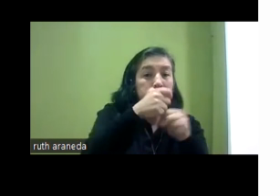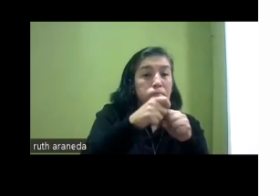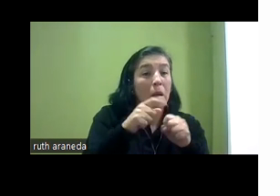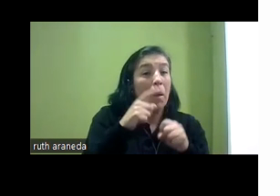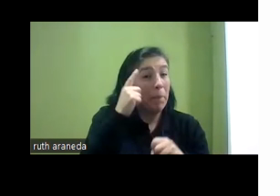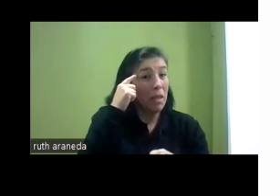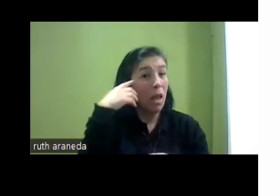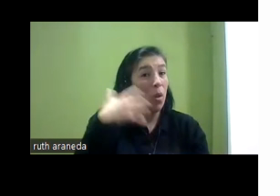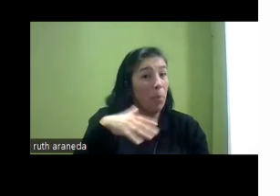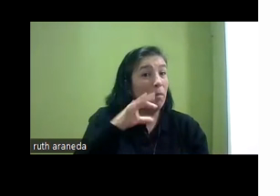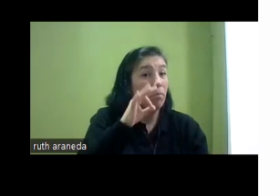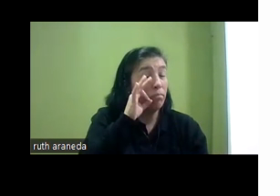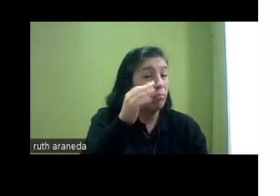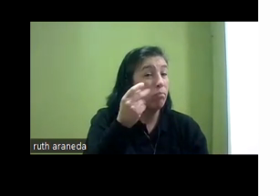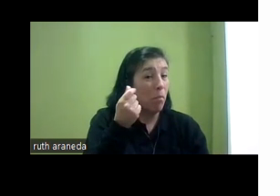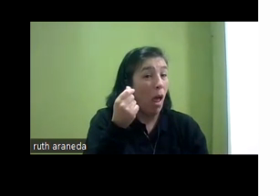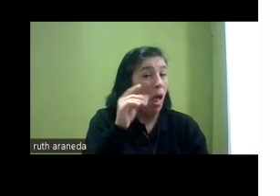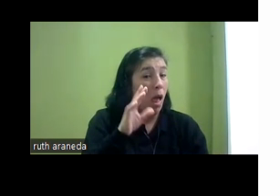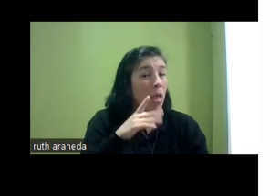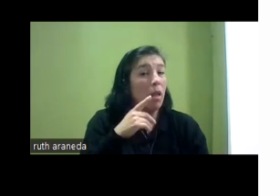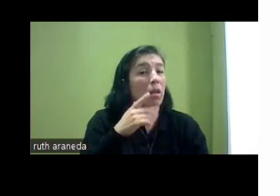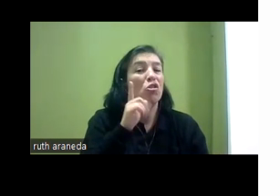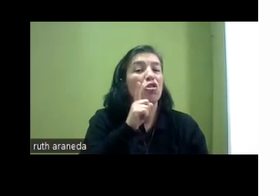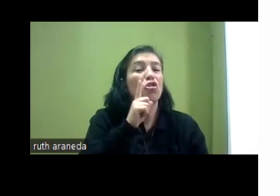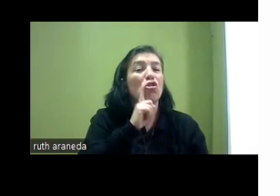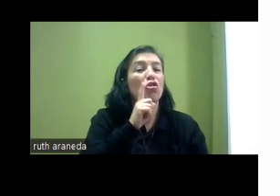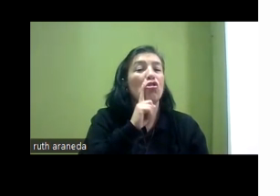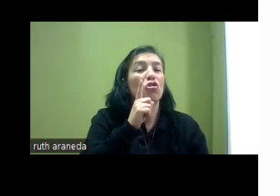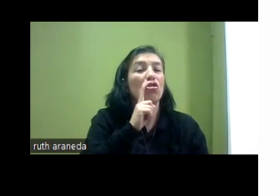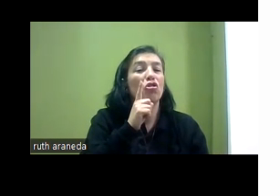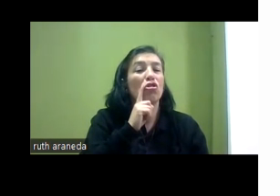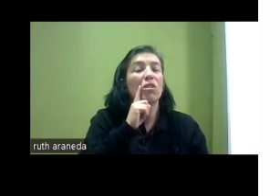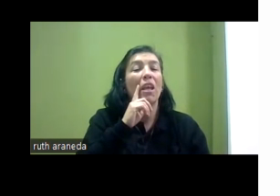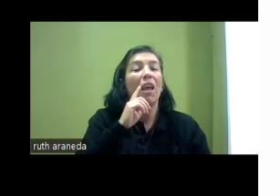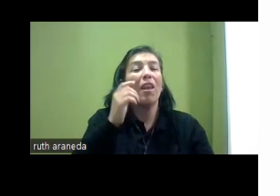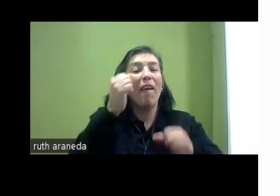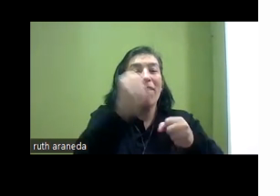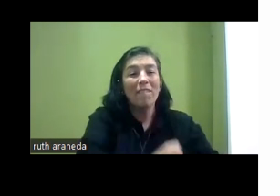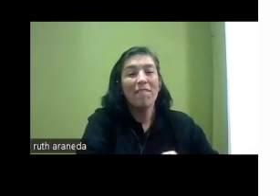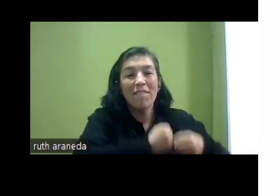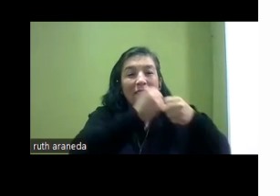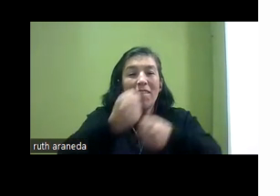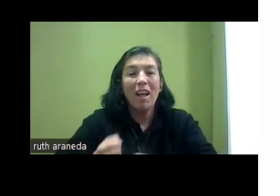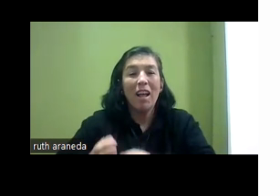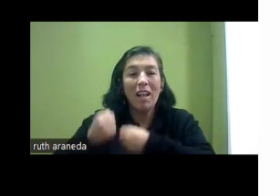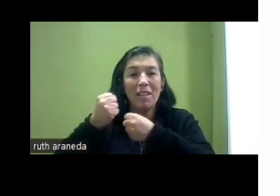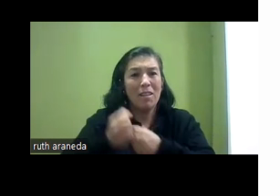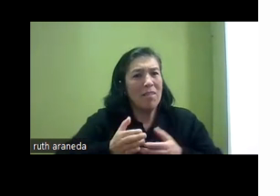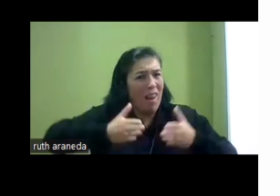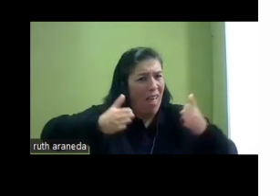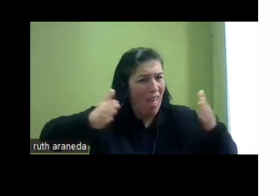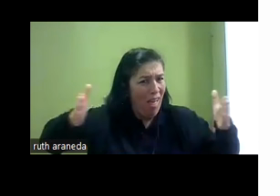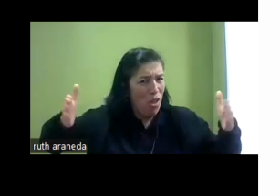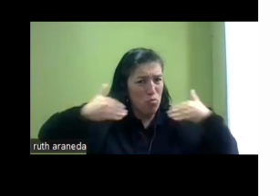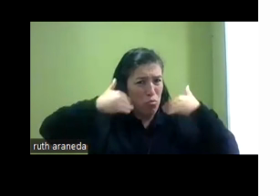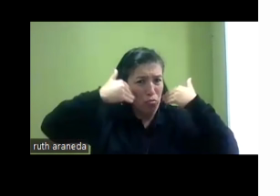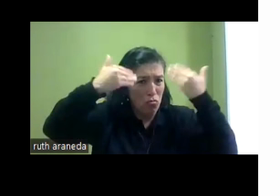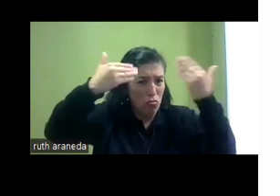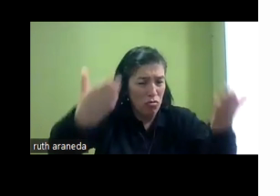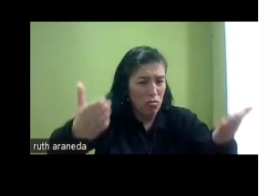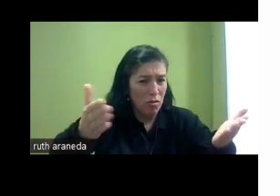alto rango. Tiene una balsa de 3 palos bastante más grande de lo habitual, que